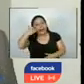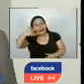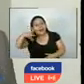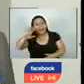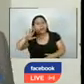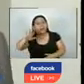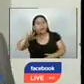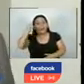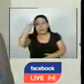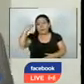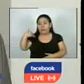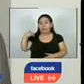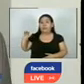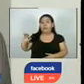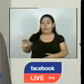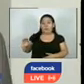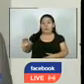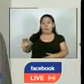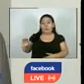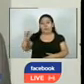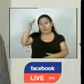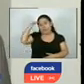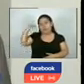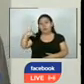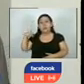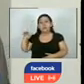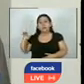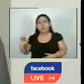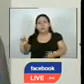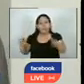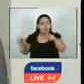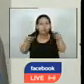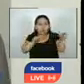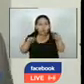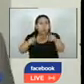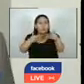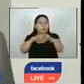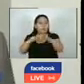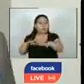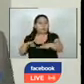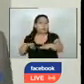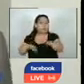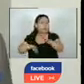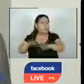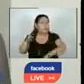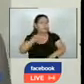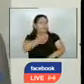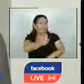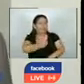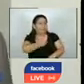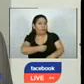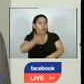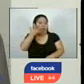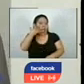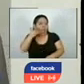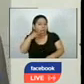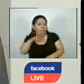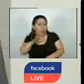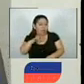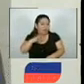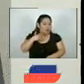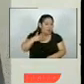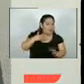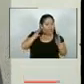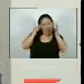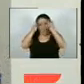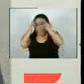Por ejemplo, las niñas en todos los niveles y edades son las más afectadas en temas de, por ejemplo, prevalencia de síntomas